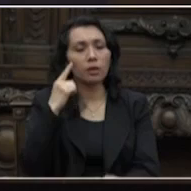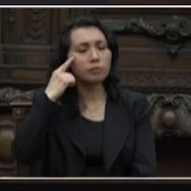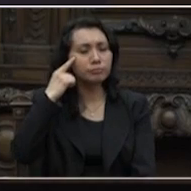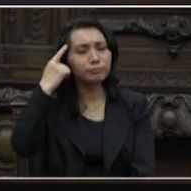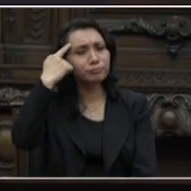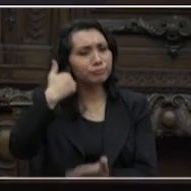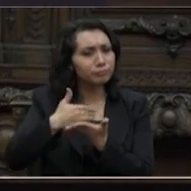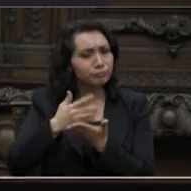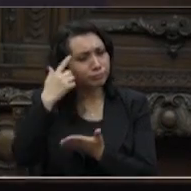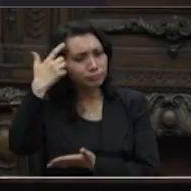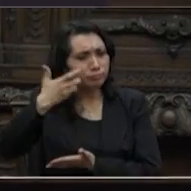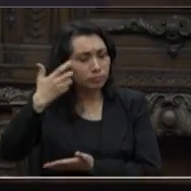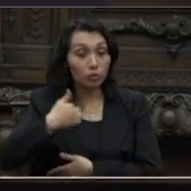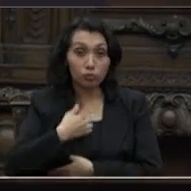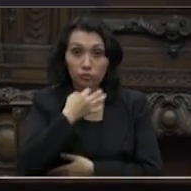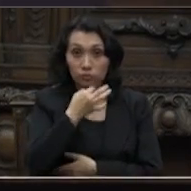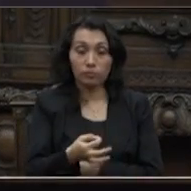reflexión, porque lo que decía yo